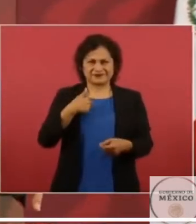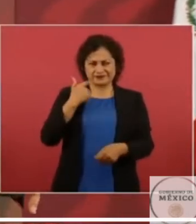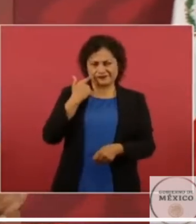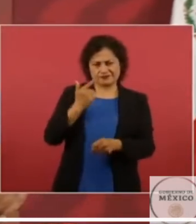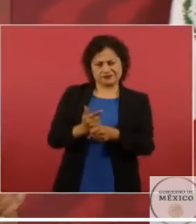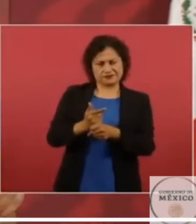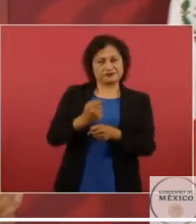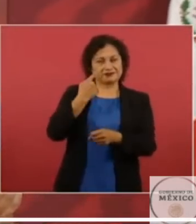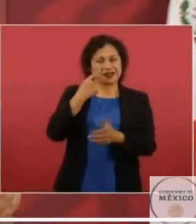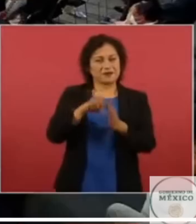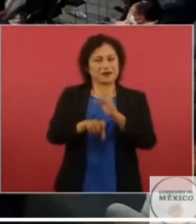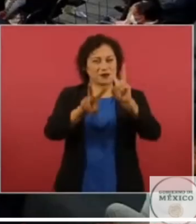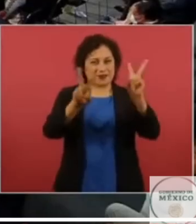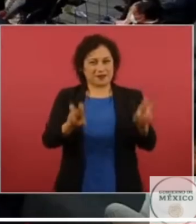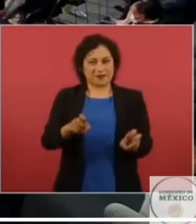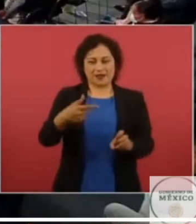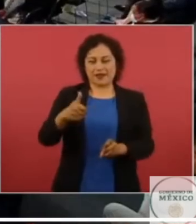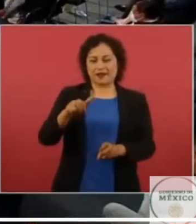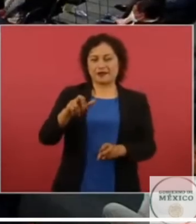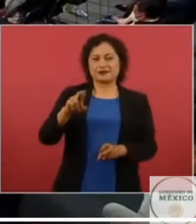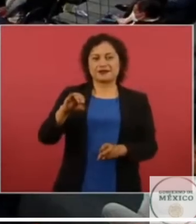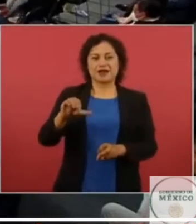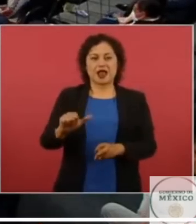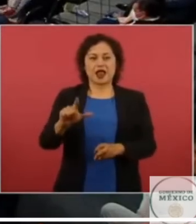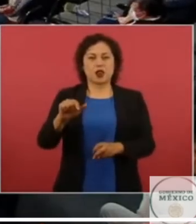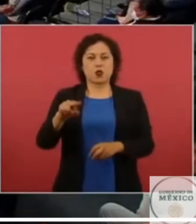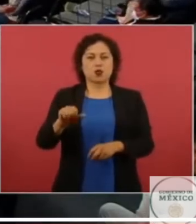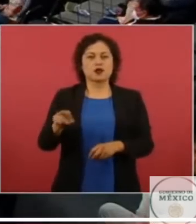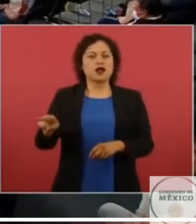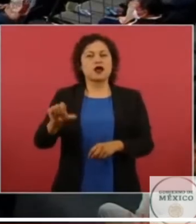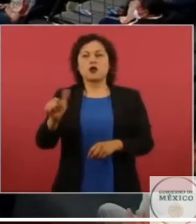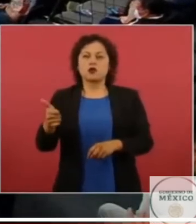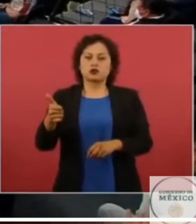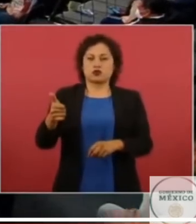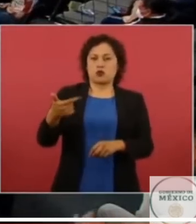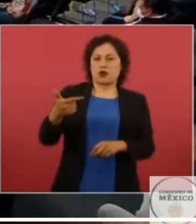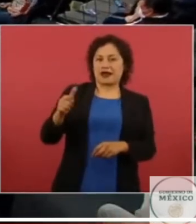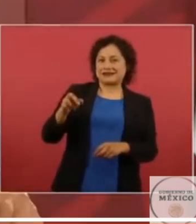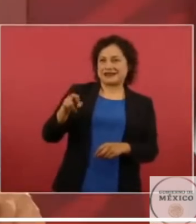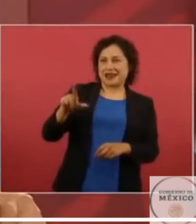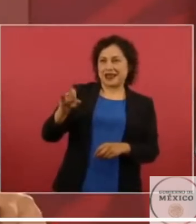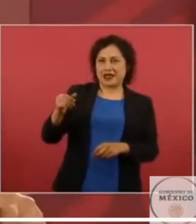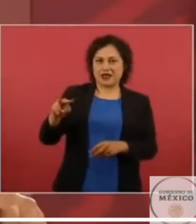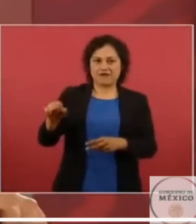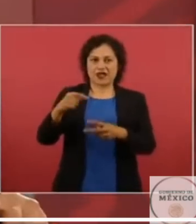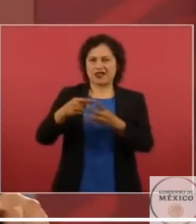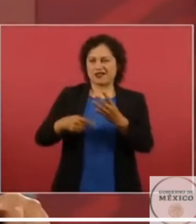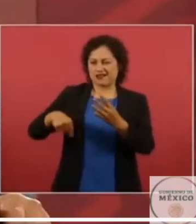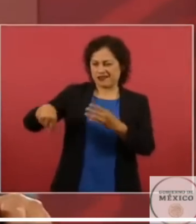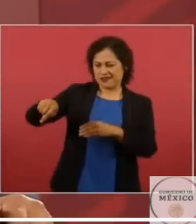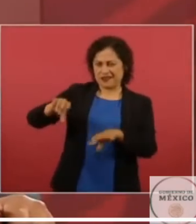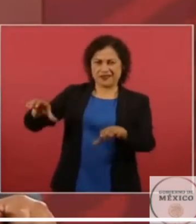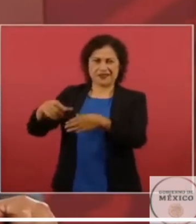el tema de García Luna, Ciro Gómez Leiva y otros se enojan.